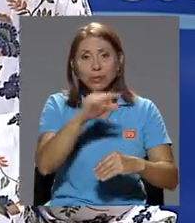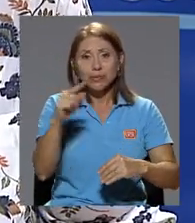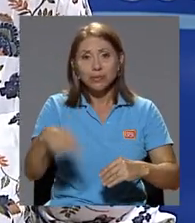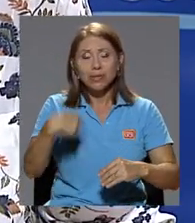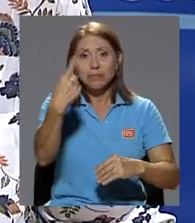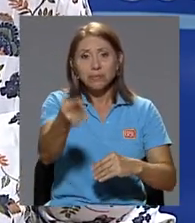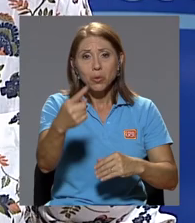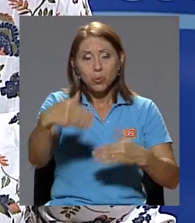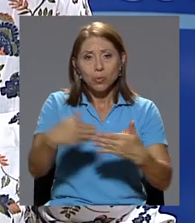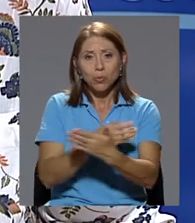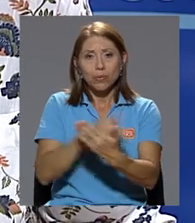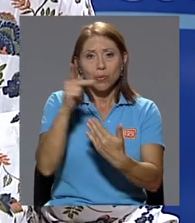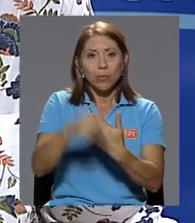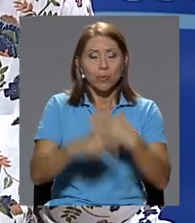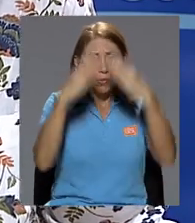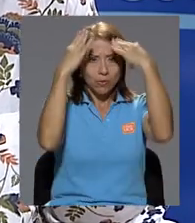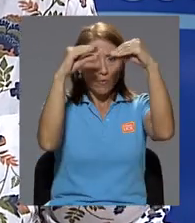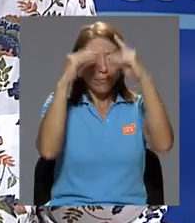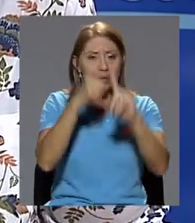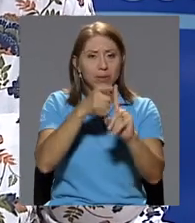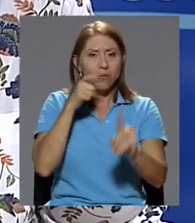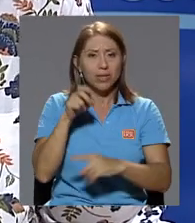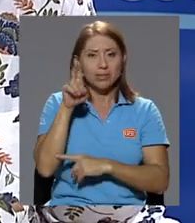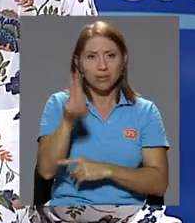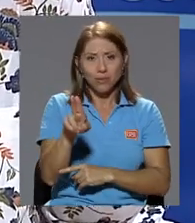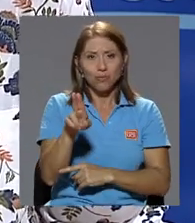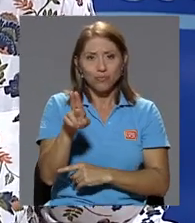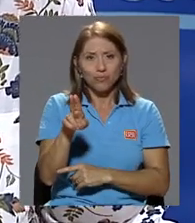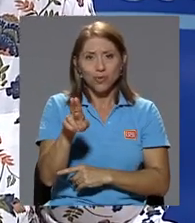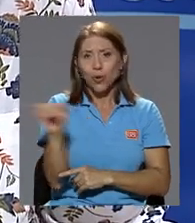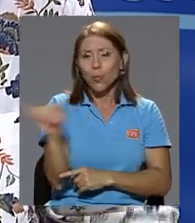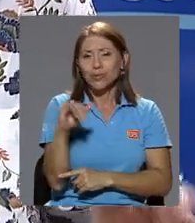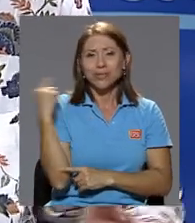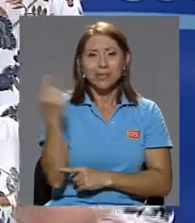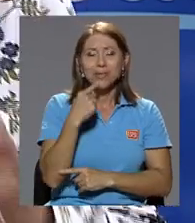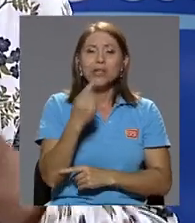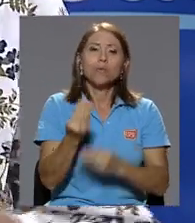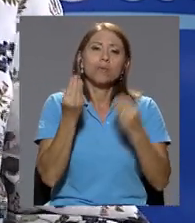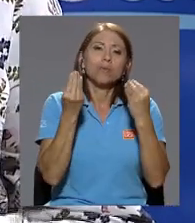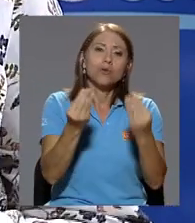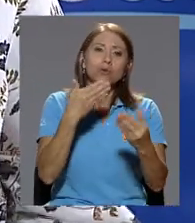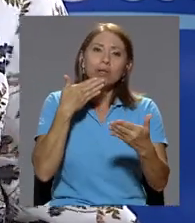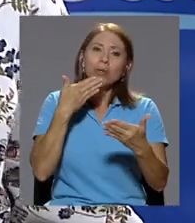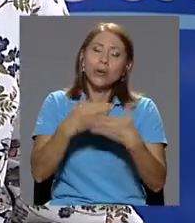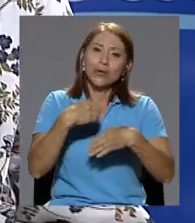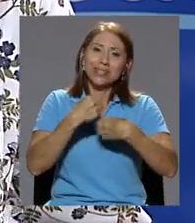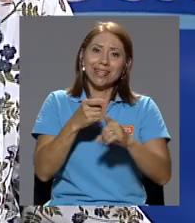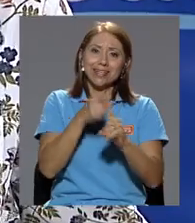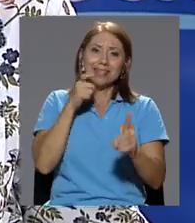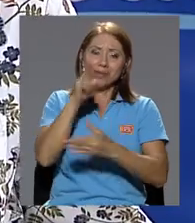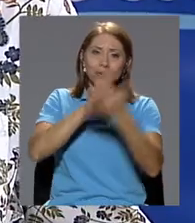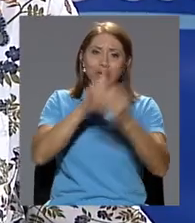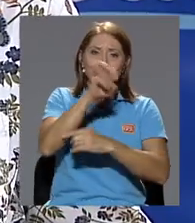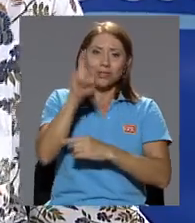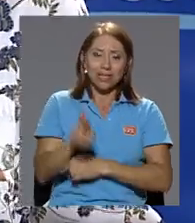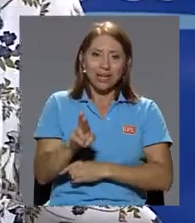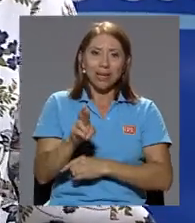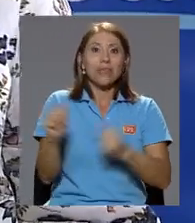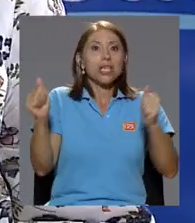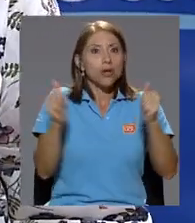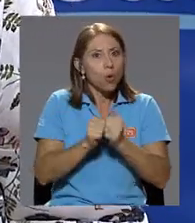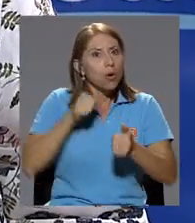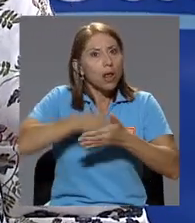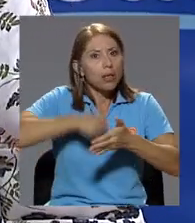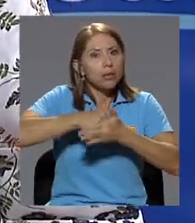vuelta de una semana una nueva edición de su informativo desde el agua como les digo siempre con mucho de lo bueno que se genera desde la universidad de costa rica y